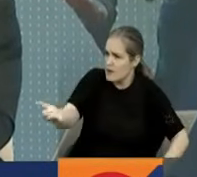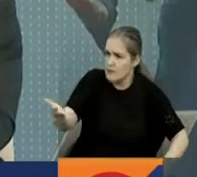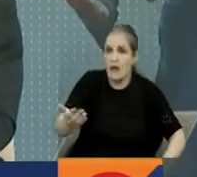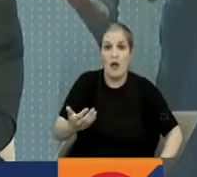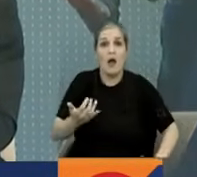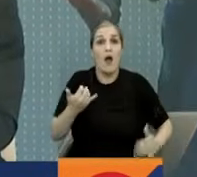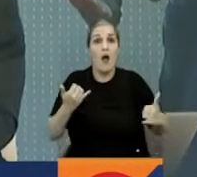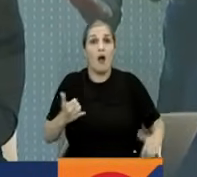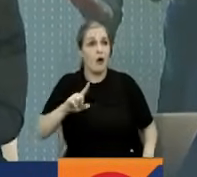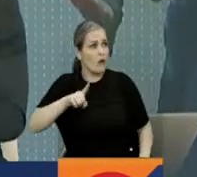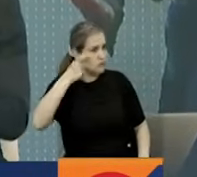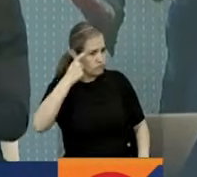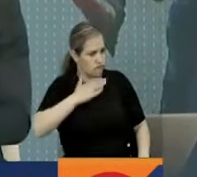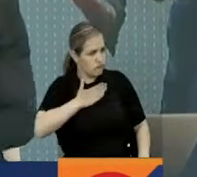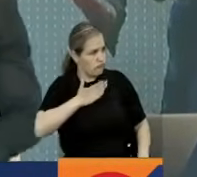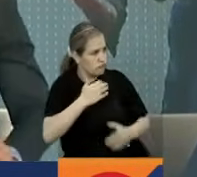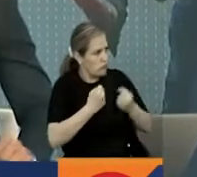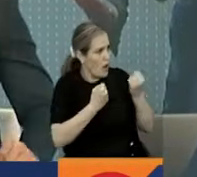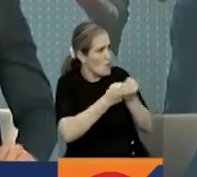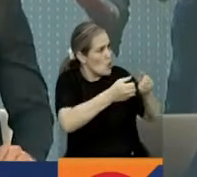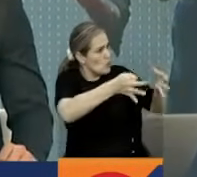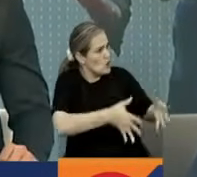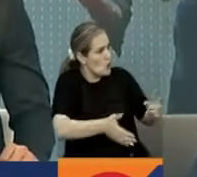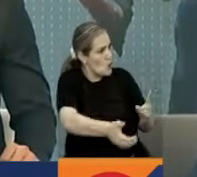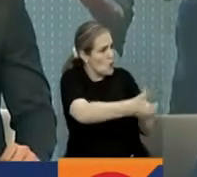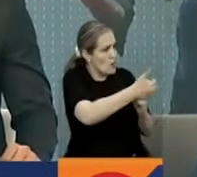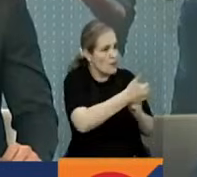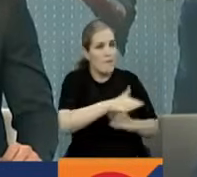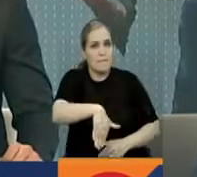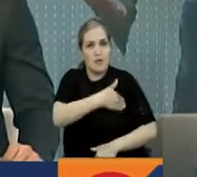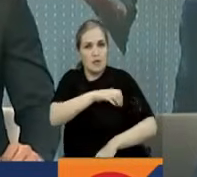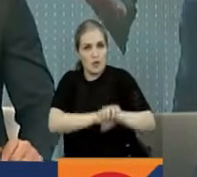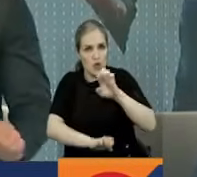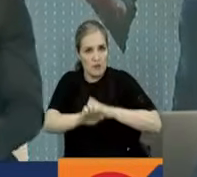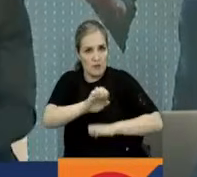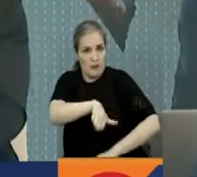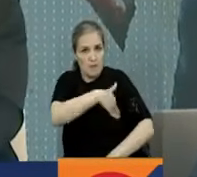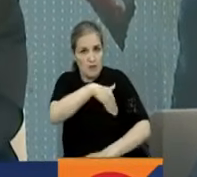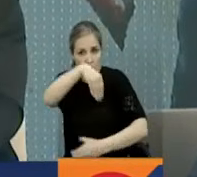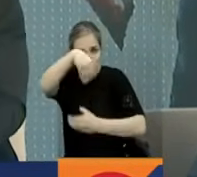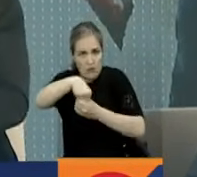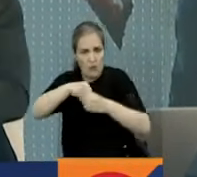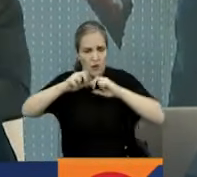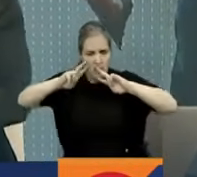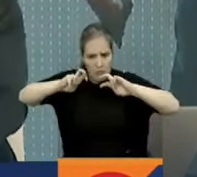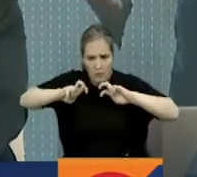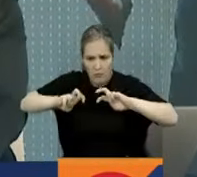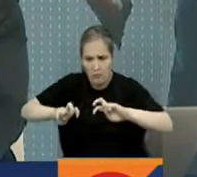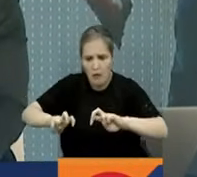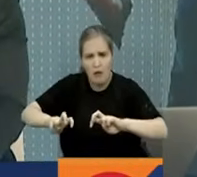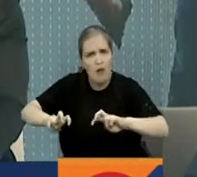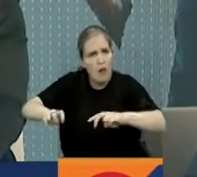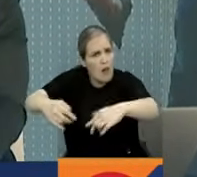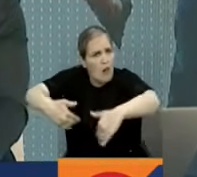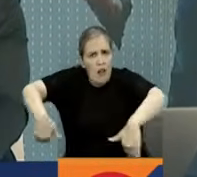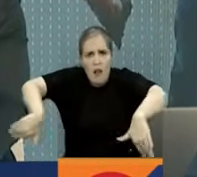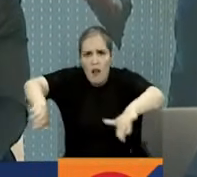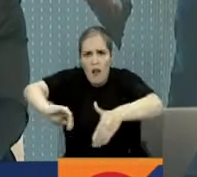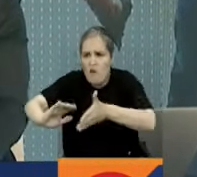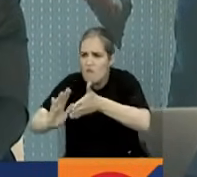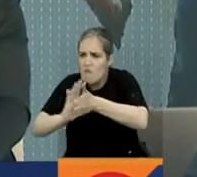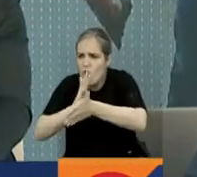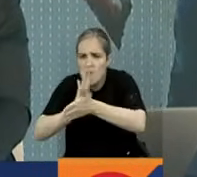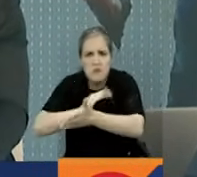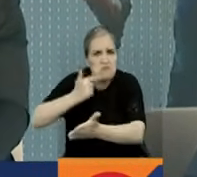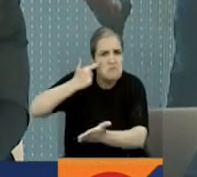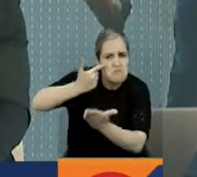seguridad de los candidatos. Agregó que los ministerios de Defensa y el Interior corroboraron y no hay ninguna información de los cuerpos de